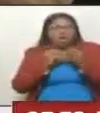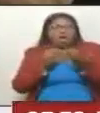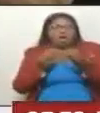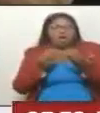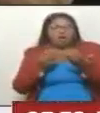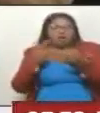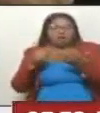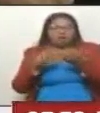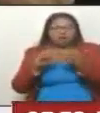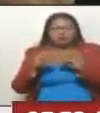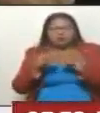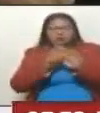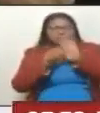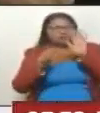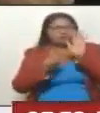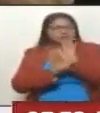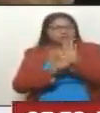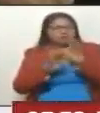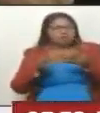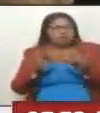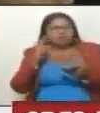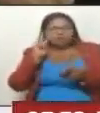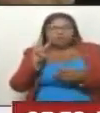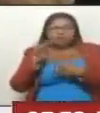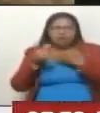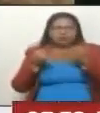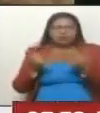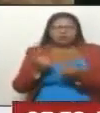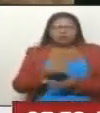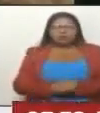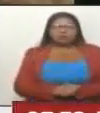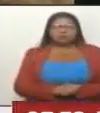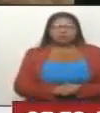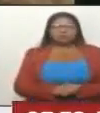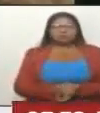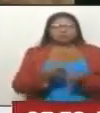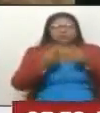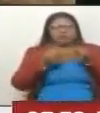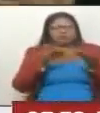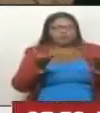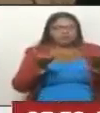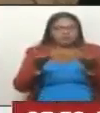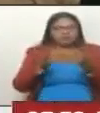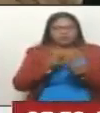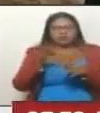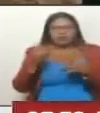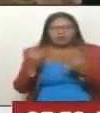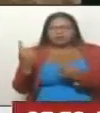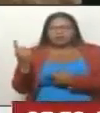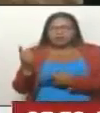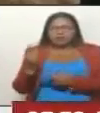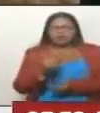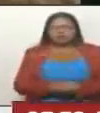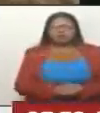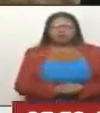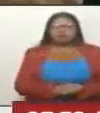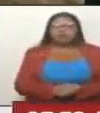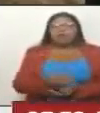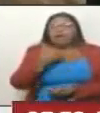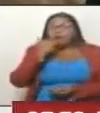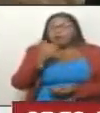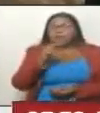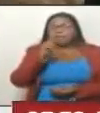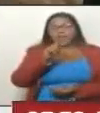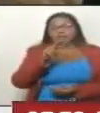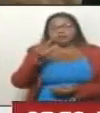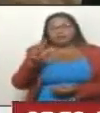una modificación a la Constitución. ¿Cuál es su punto de vista ante esos diferentes escenarios? Eso lo quiero dejar al aire. Y si hay alguna, 23 años de